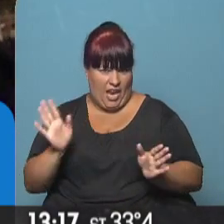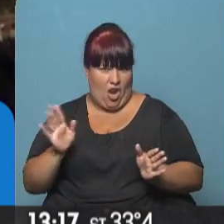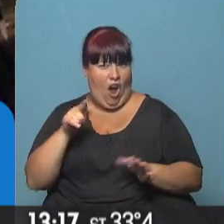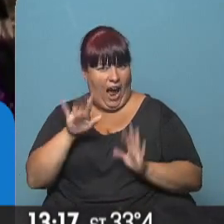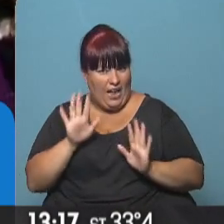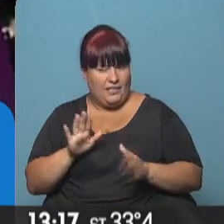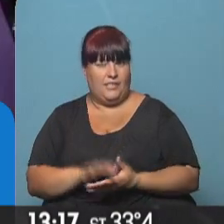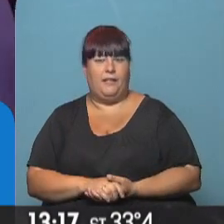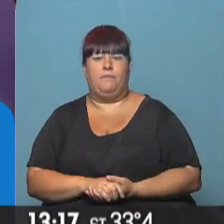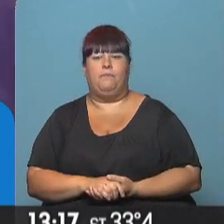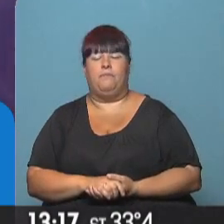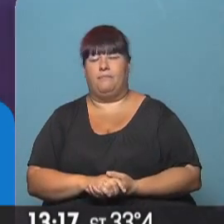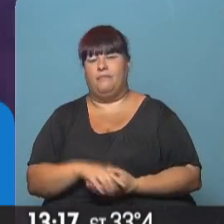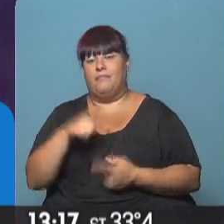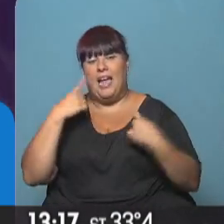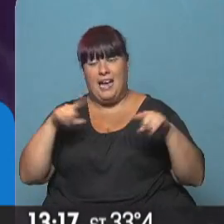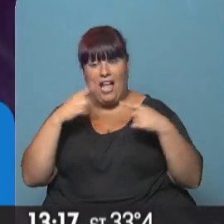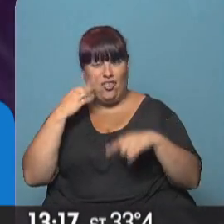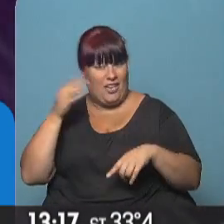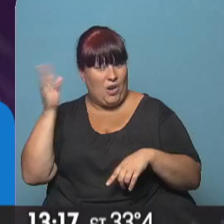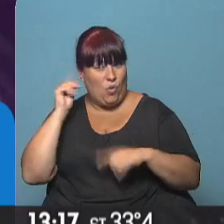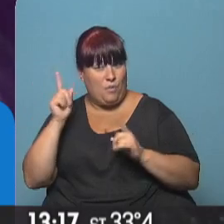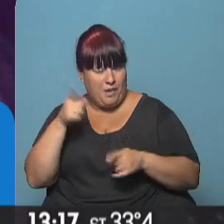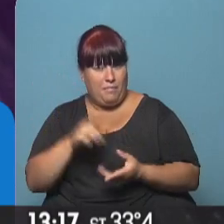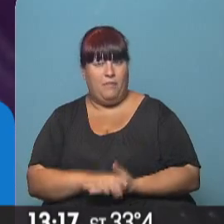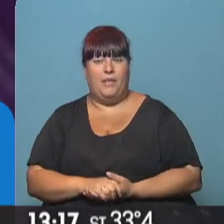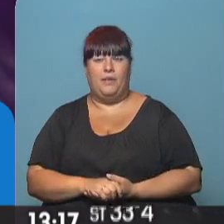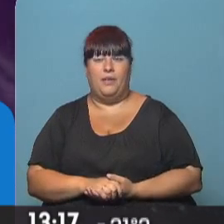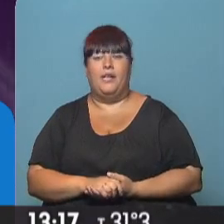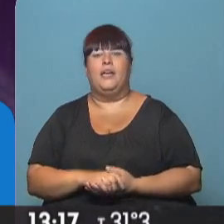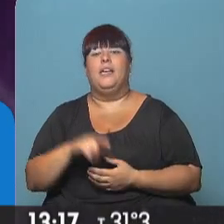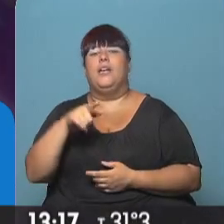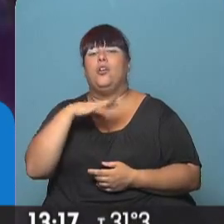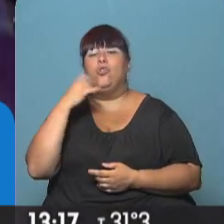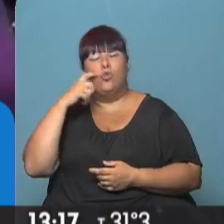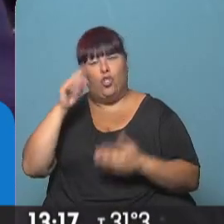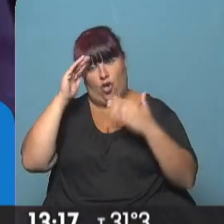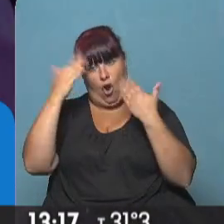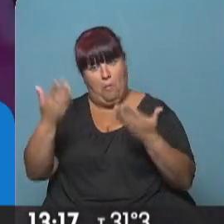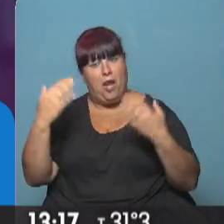eso sucediera. I Would Die For You es el tema que estamos escuchando, por el que Justin Timberlake le rendía,